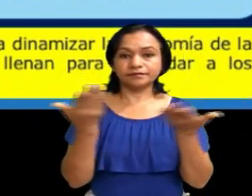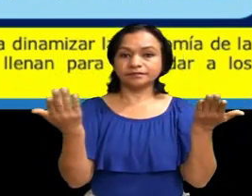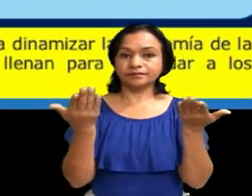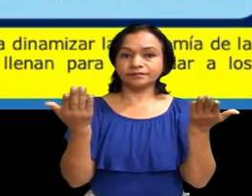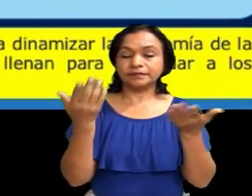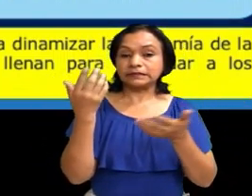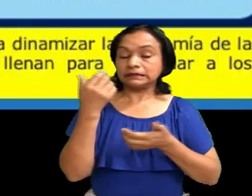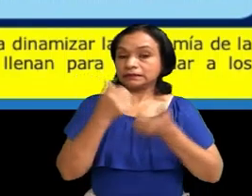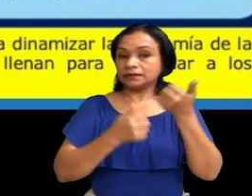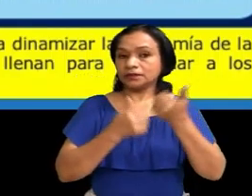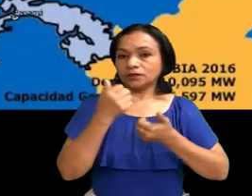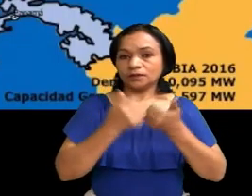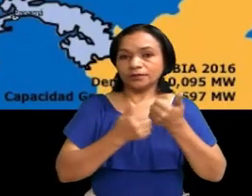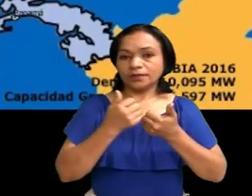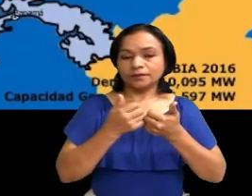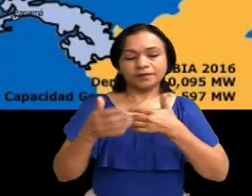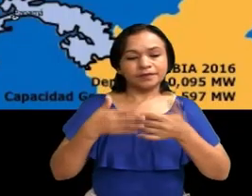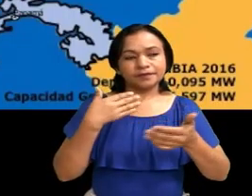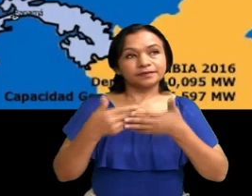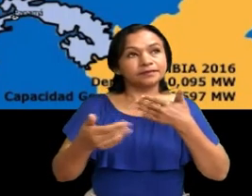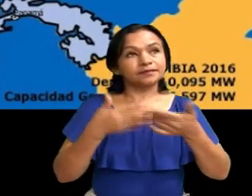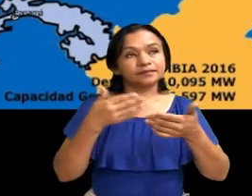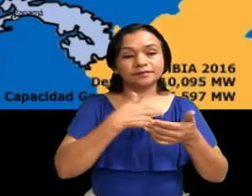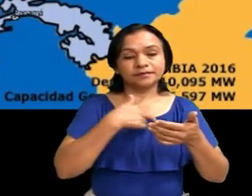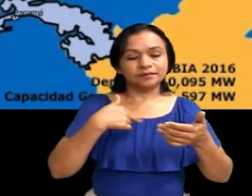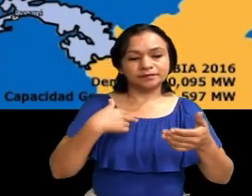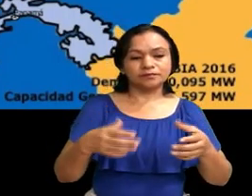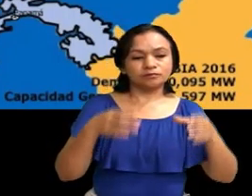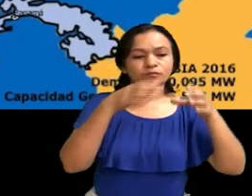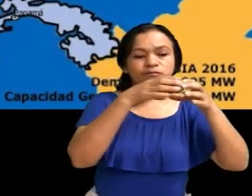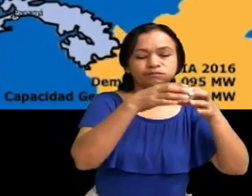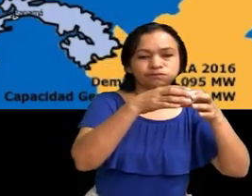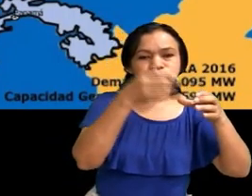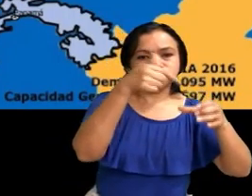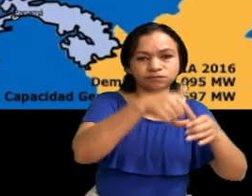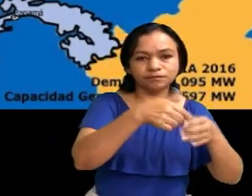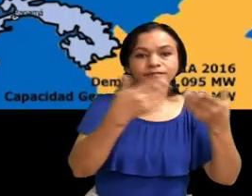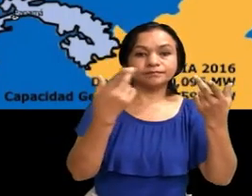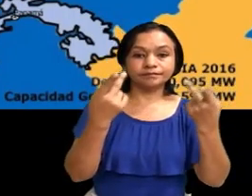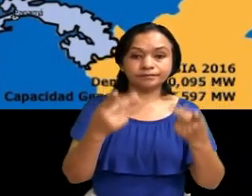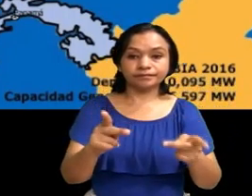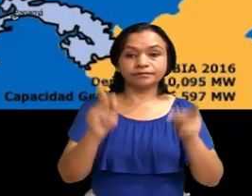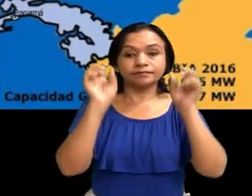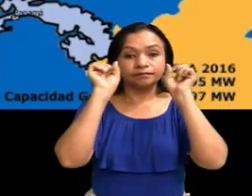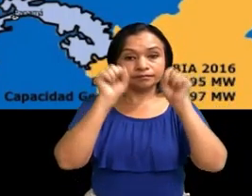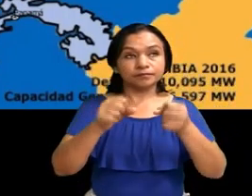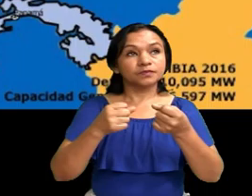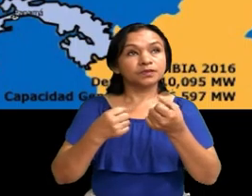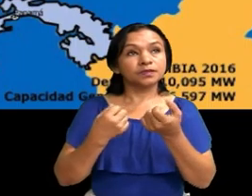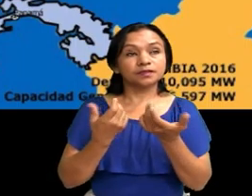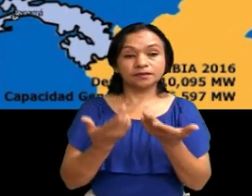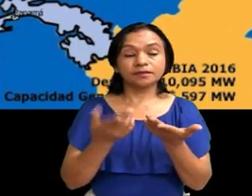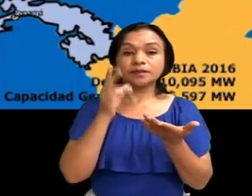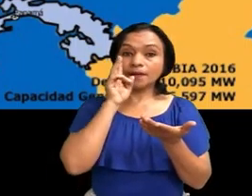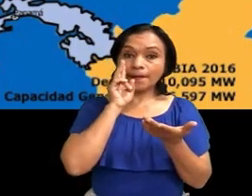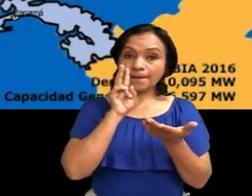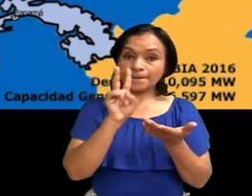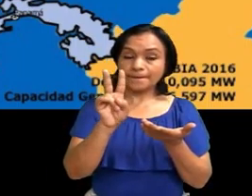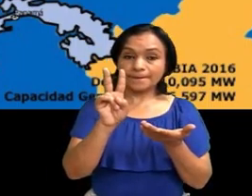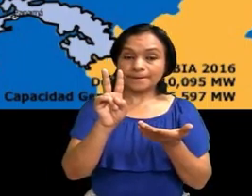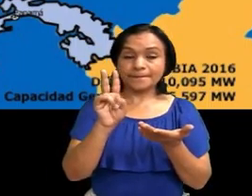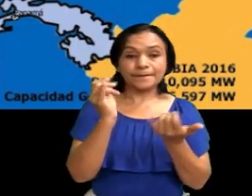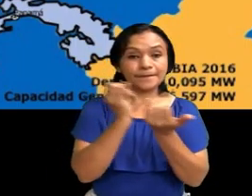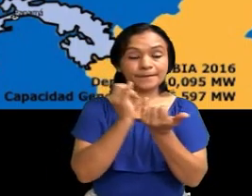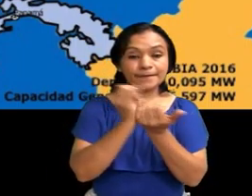tengamos una emergencia, pues van las energías a base de búnker. Pero también podernos ayudar como país, ahí vemos en la parte